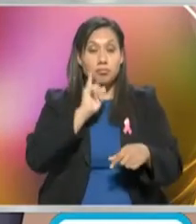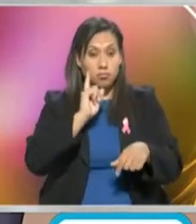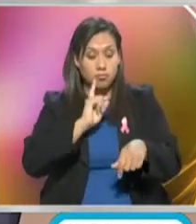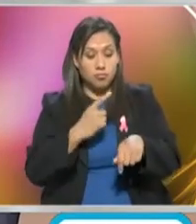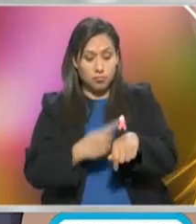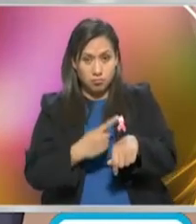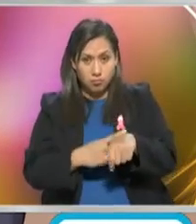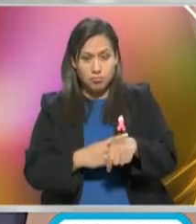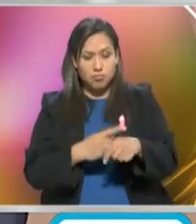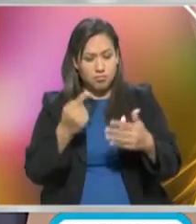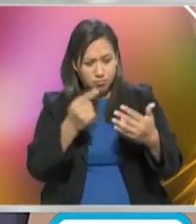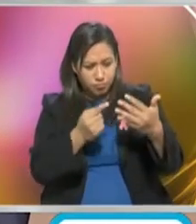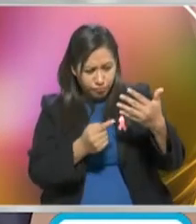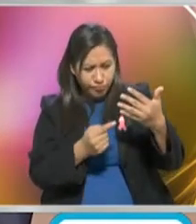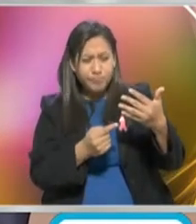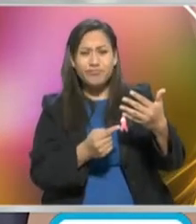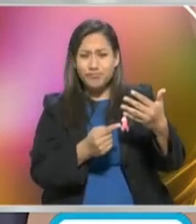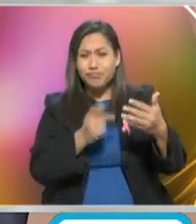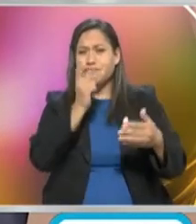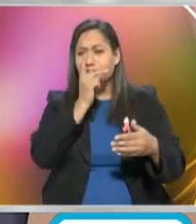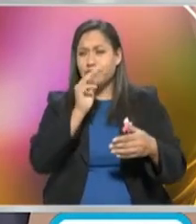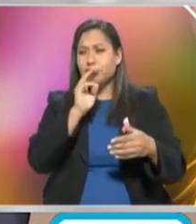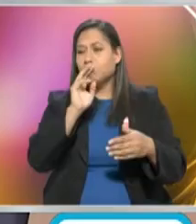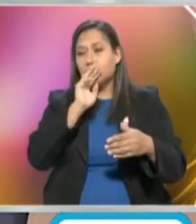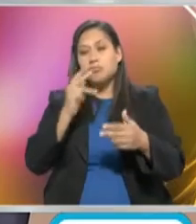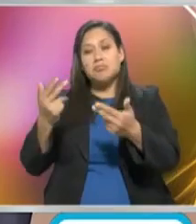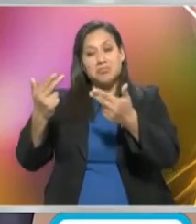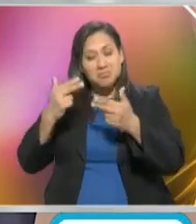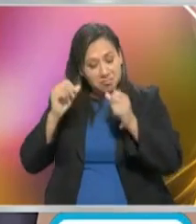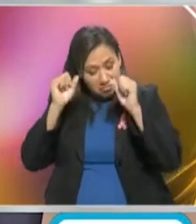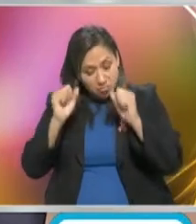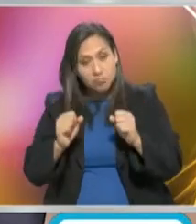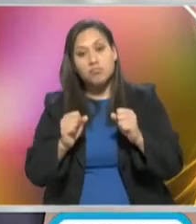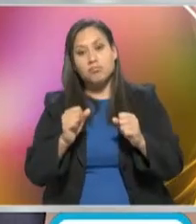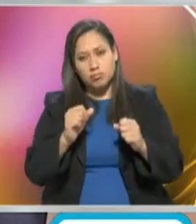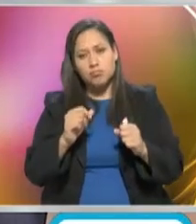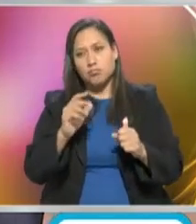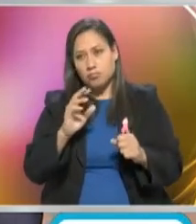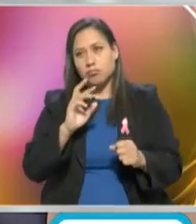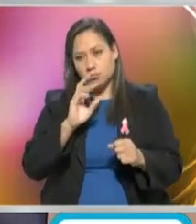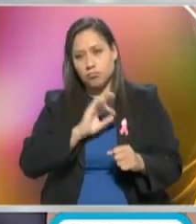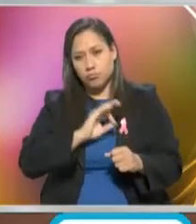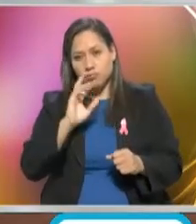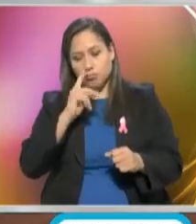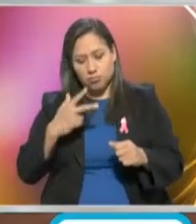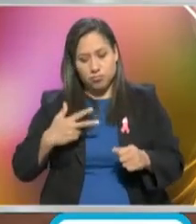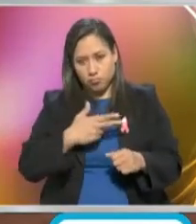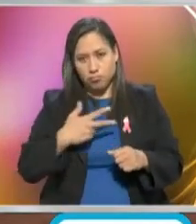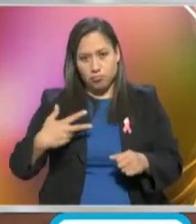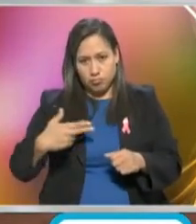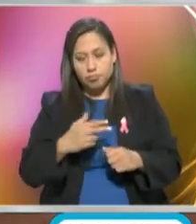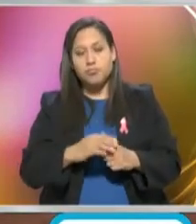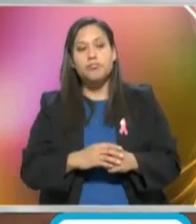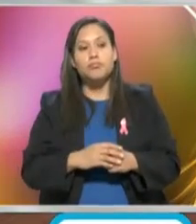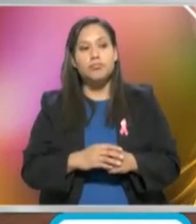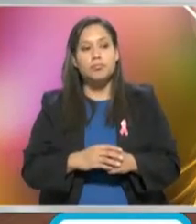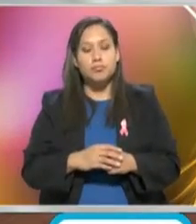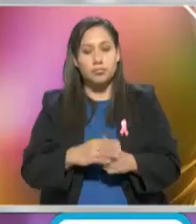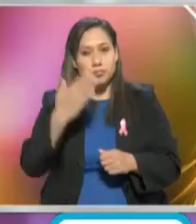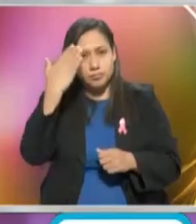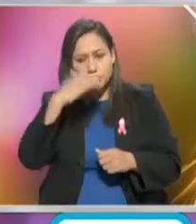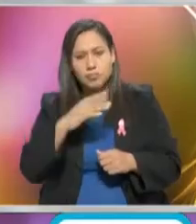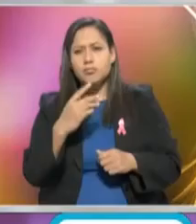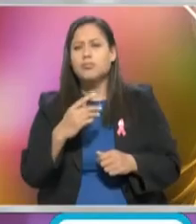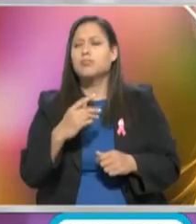tienen características hereditarias muy bien definidas son susceptibles a este estudio genético. Además de que una de